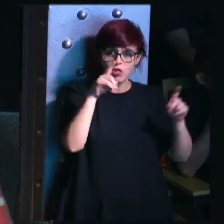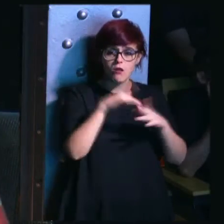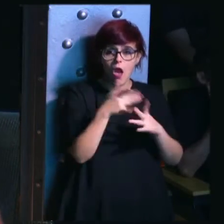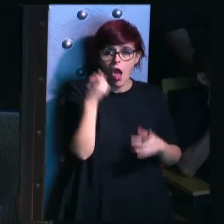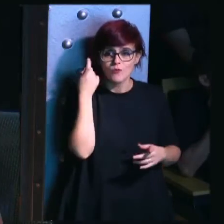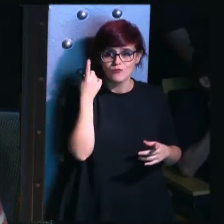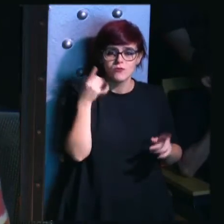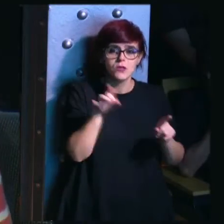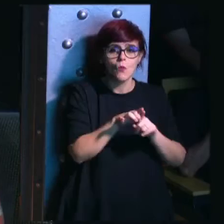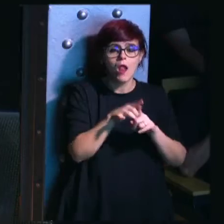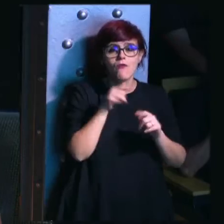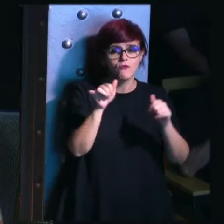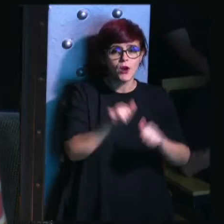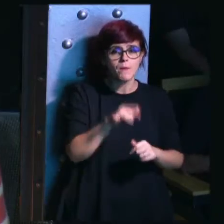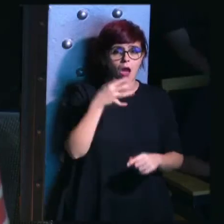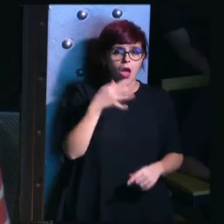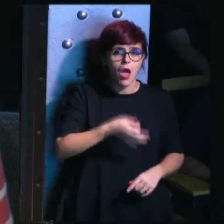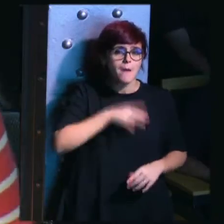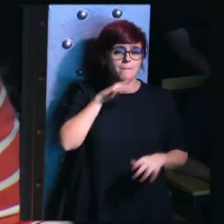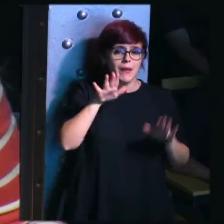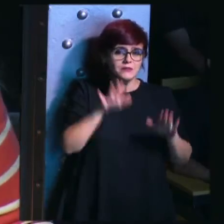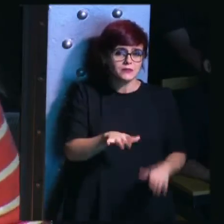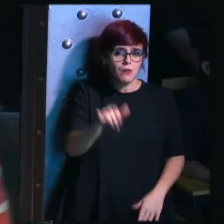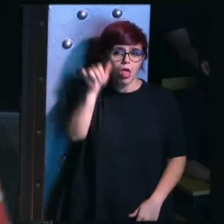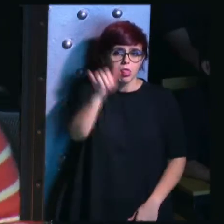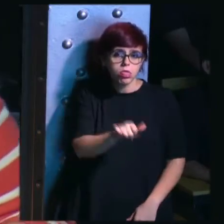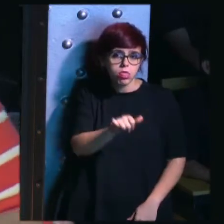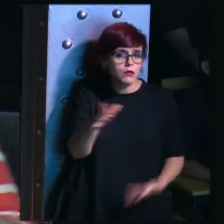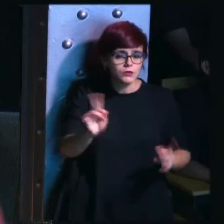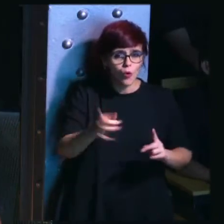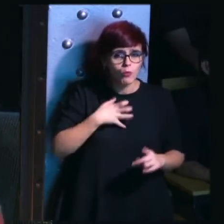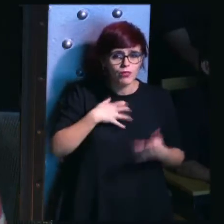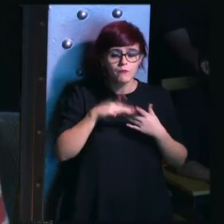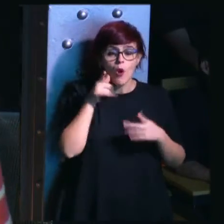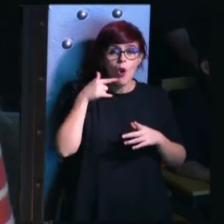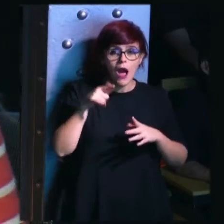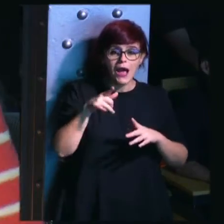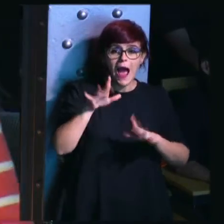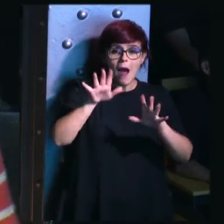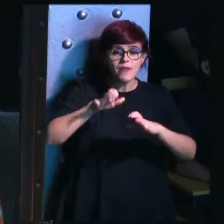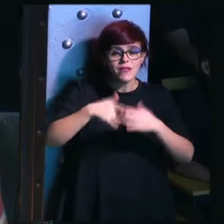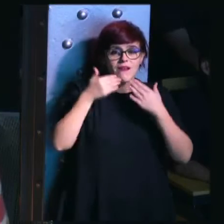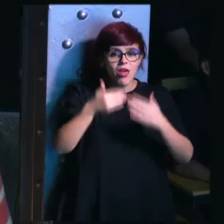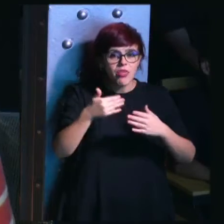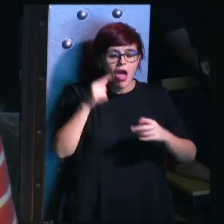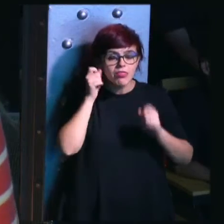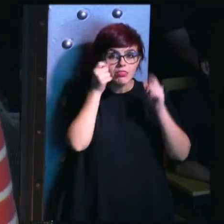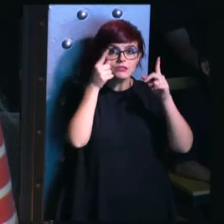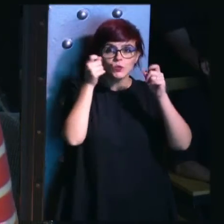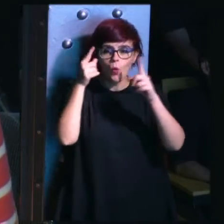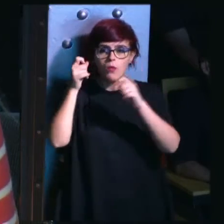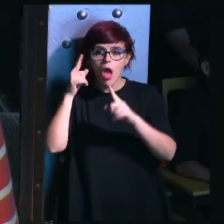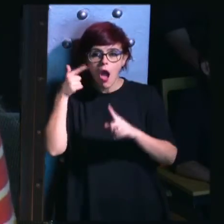simplemente de una manera pasiva. Hay una metodología, por ejemplo, por descubrimiento, que te dice que el alumno debe descubrir por sí mismo ciertas